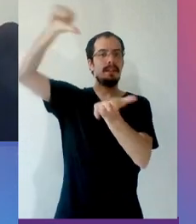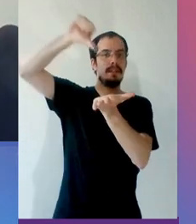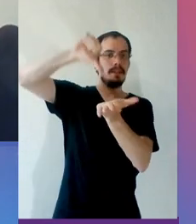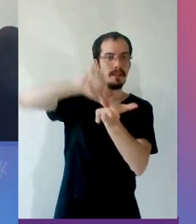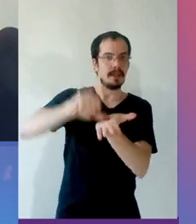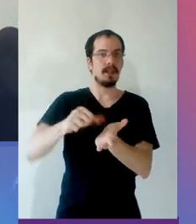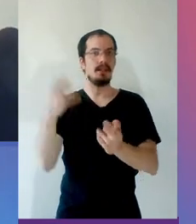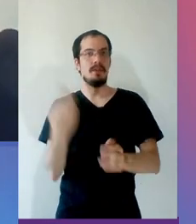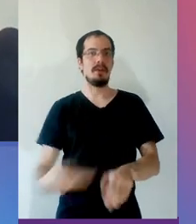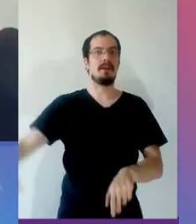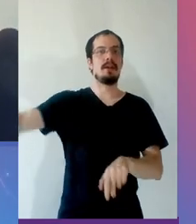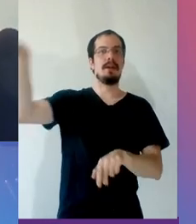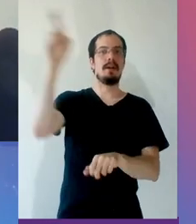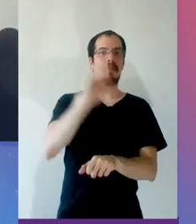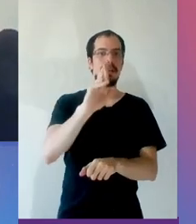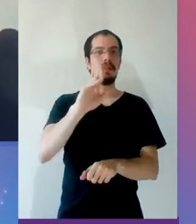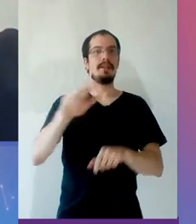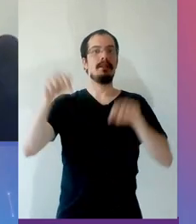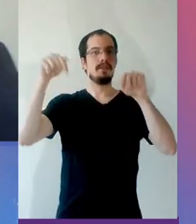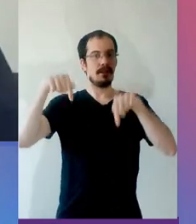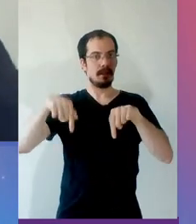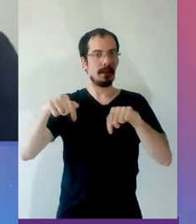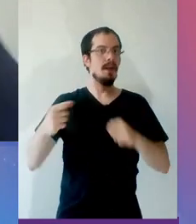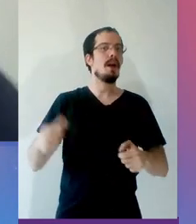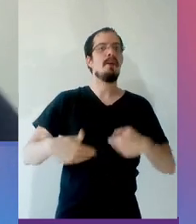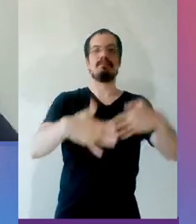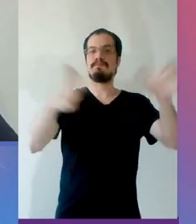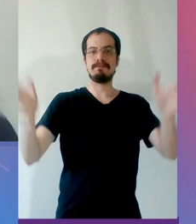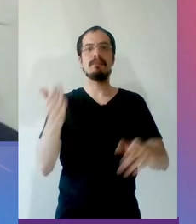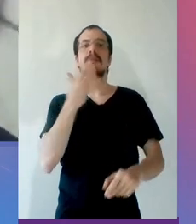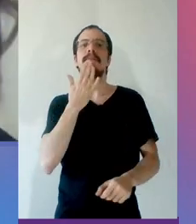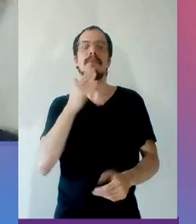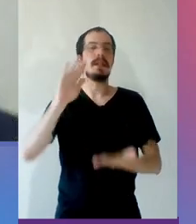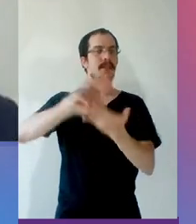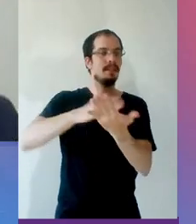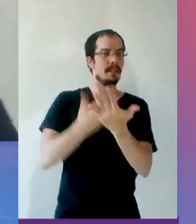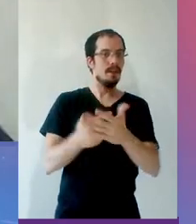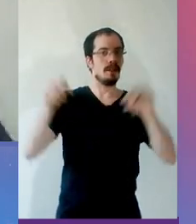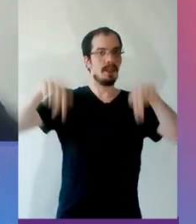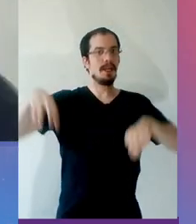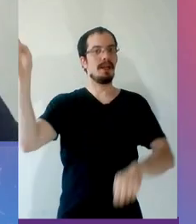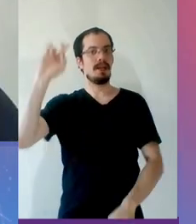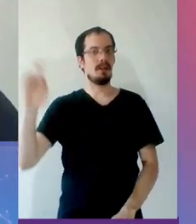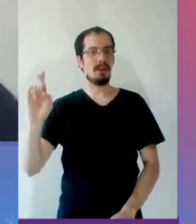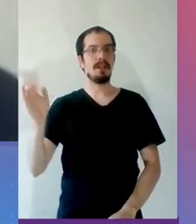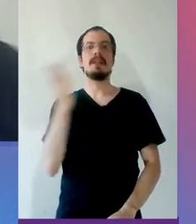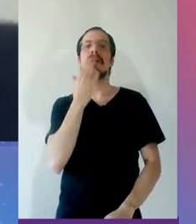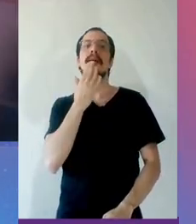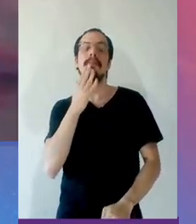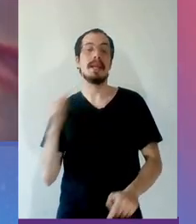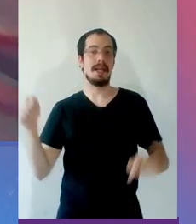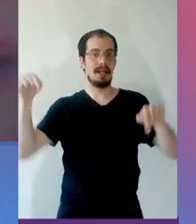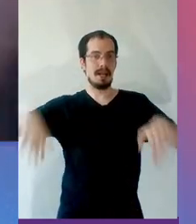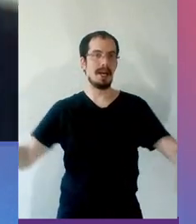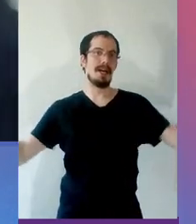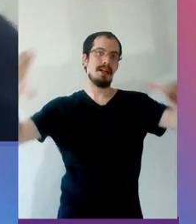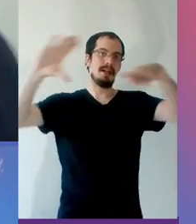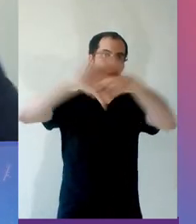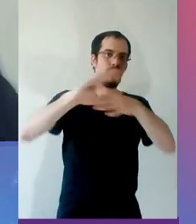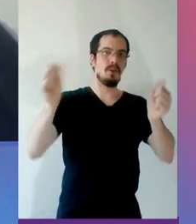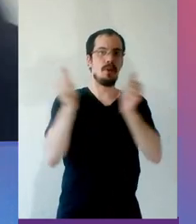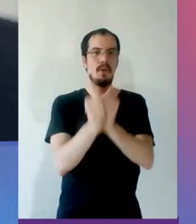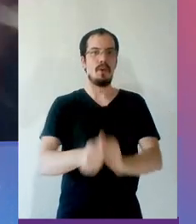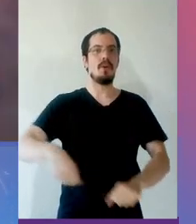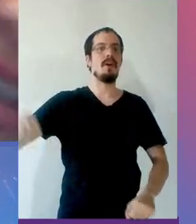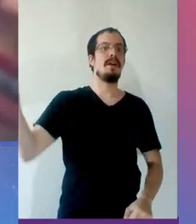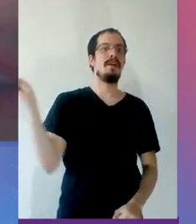el Departamento de Salud de Recoleta, además con nuestra alianza que tenemos con el CRIAS de Viña del Mar, y